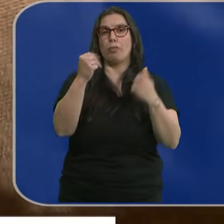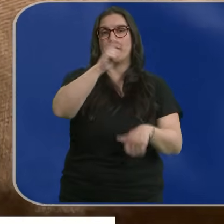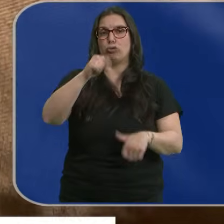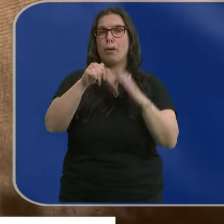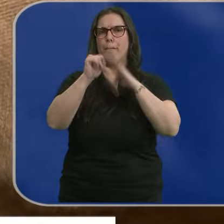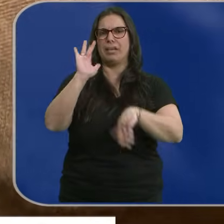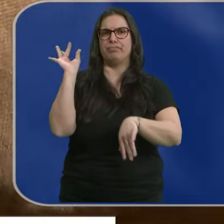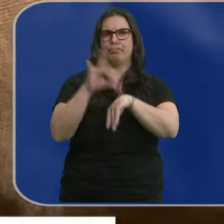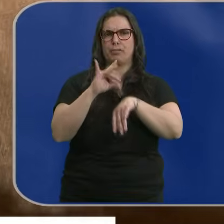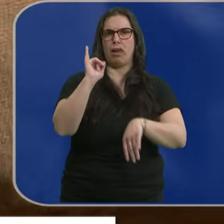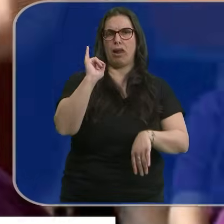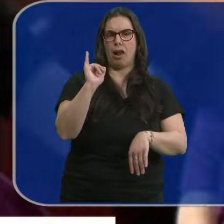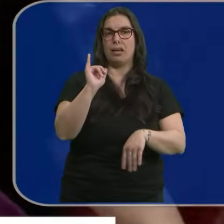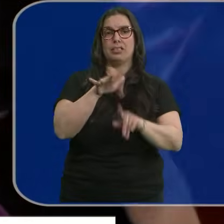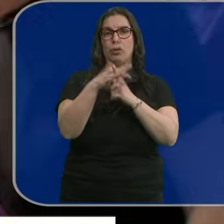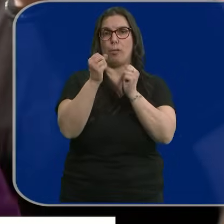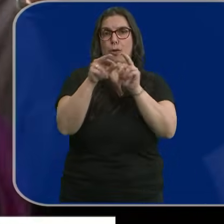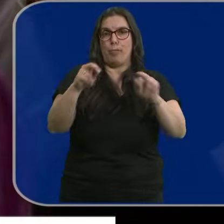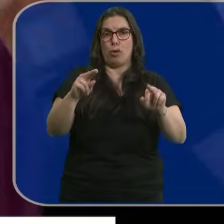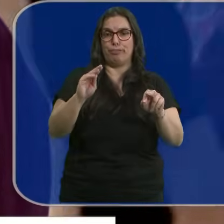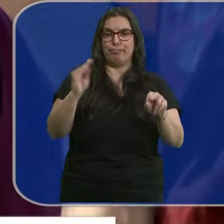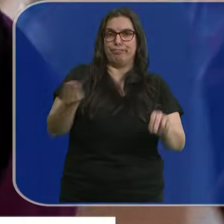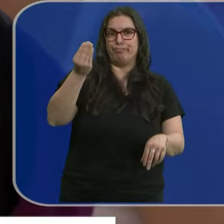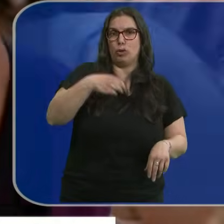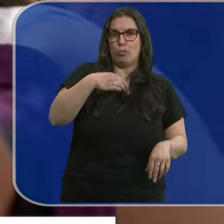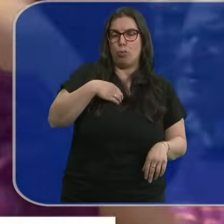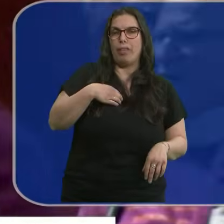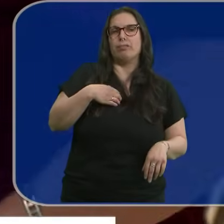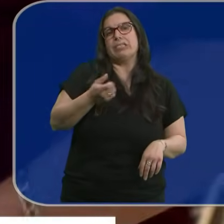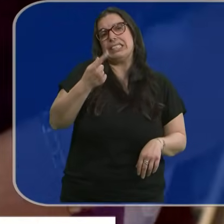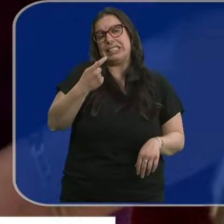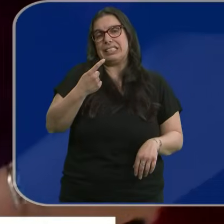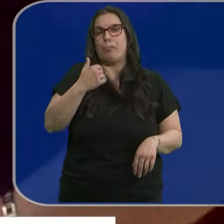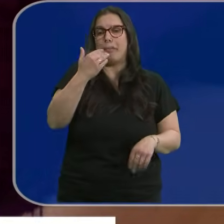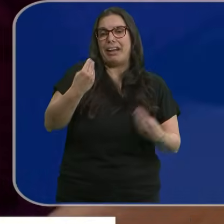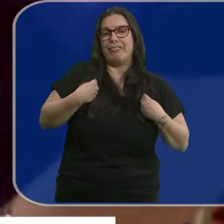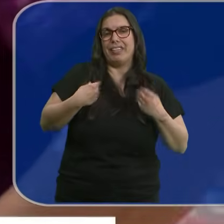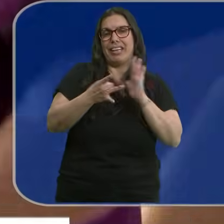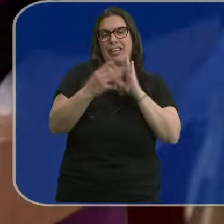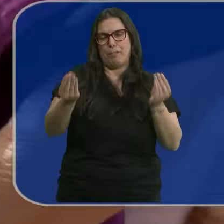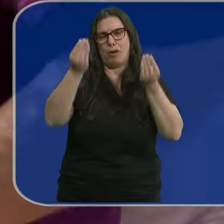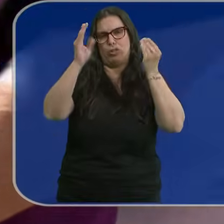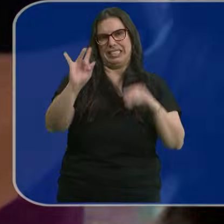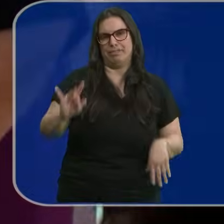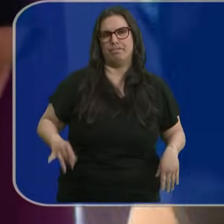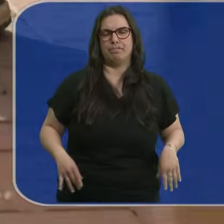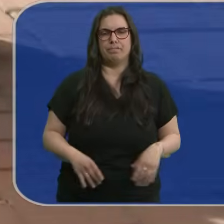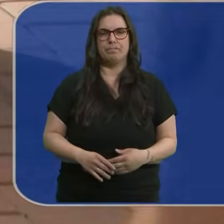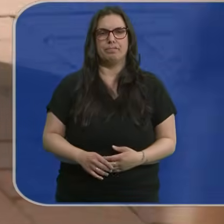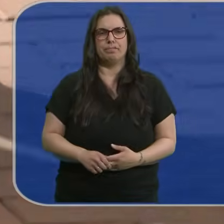personas sufren esta patología degenerativa que no tiene cura, aunque sí tratamiento que mejora la vida de las personas.